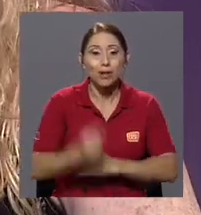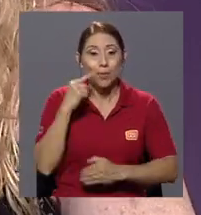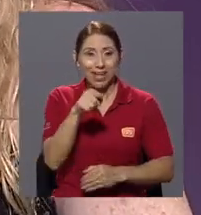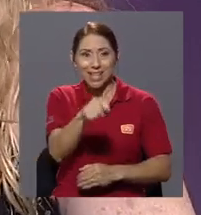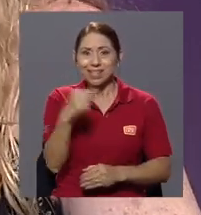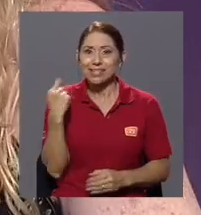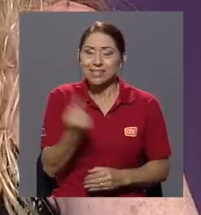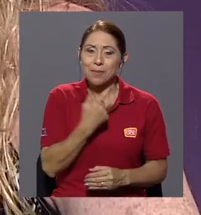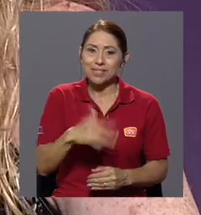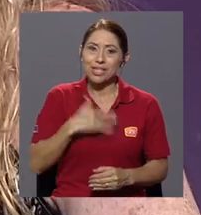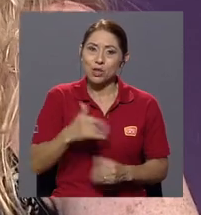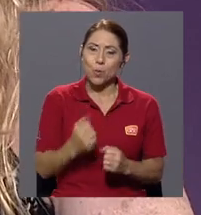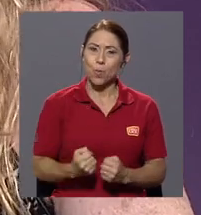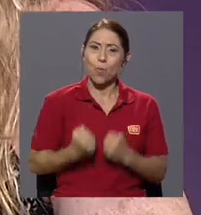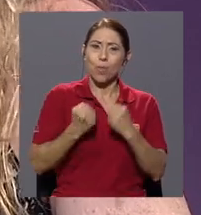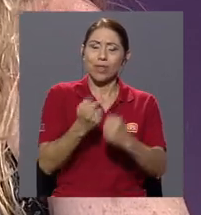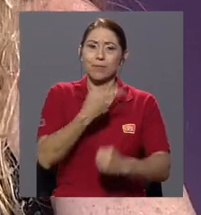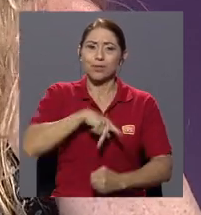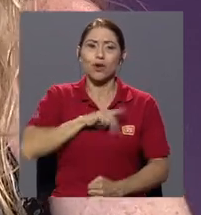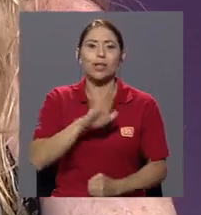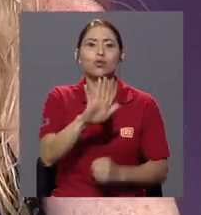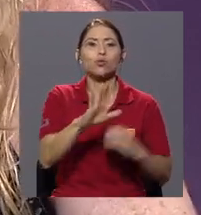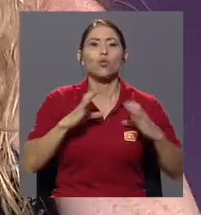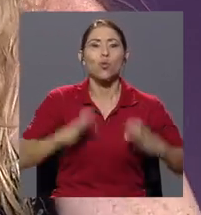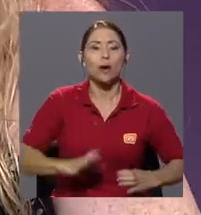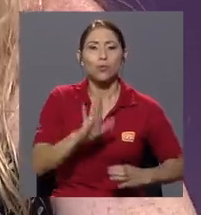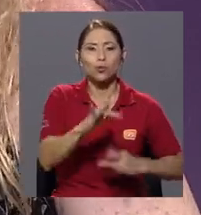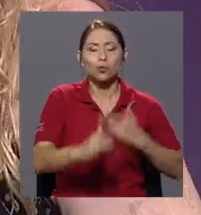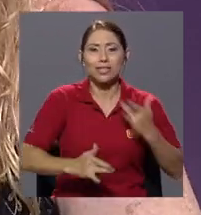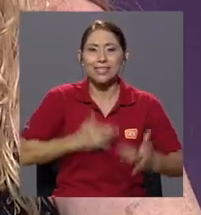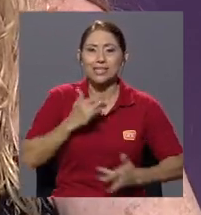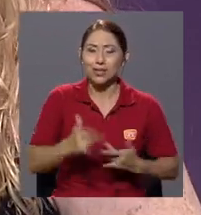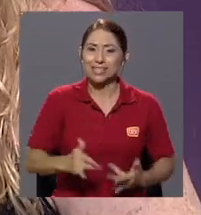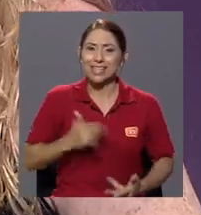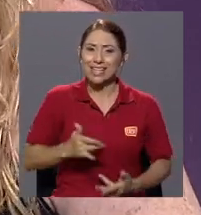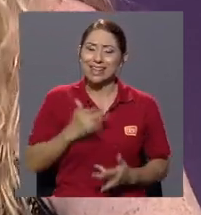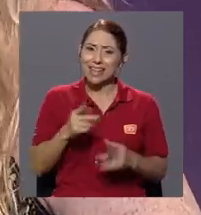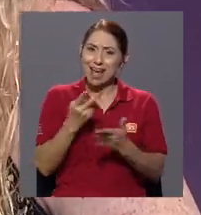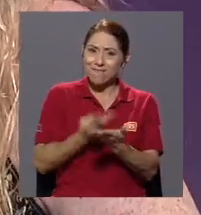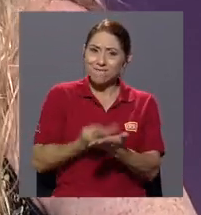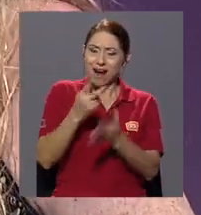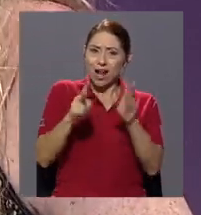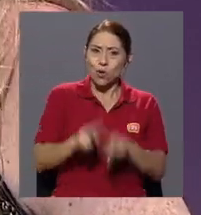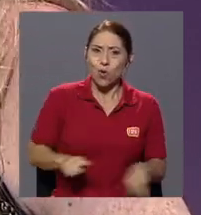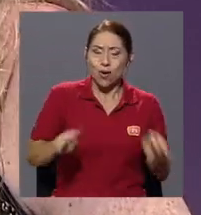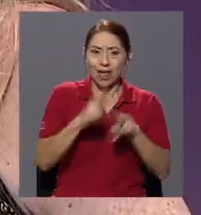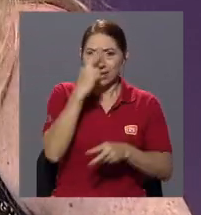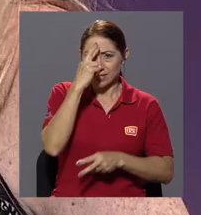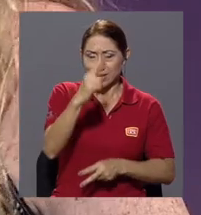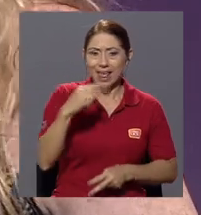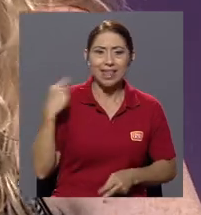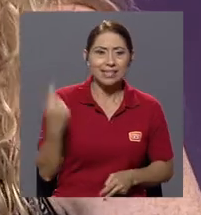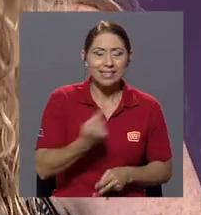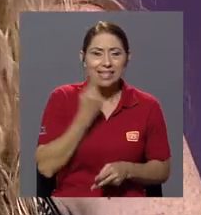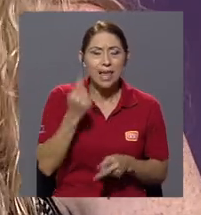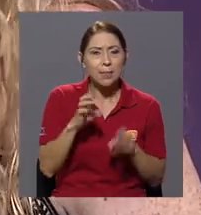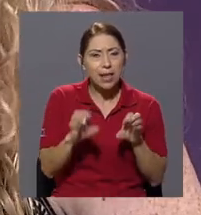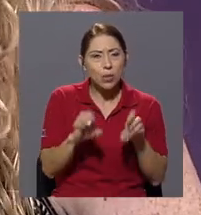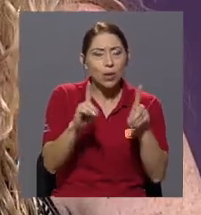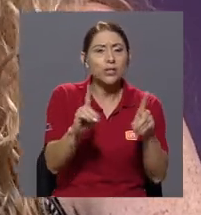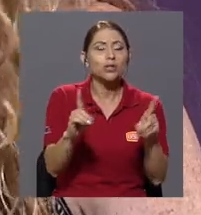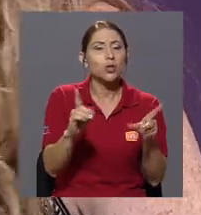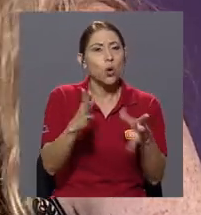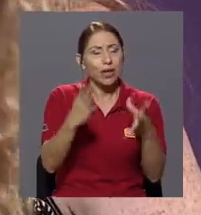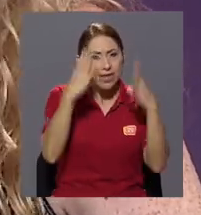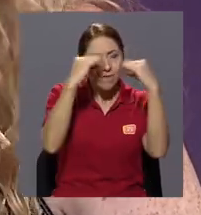sentido poder personal sobre su cuerpo sobre sus decisiones se sentía valorada respetado y tenía siempre